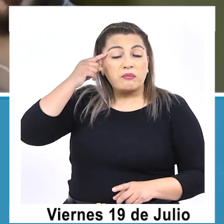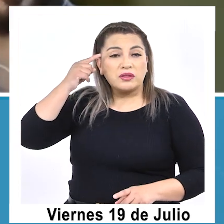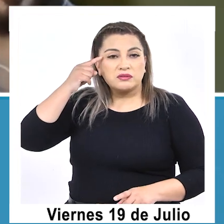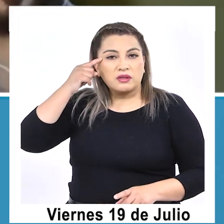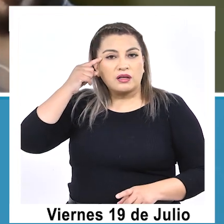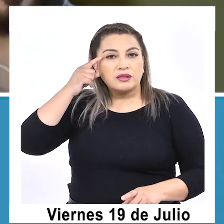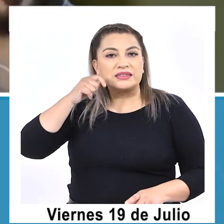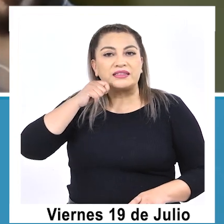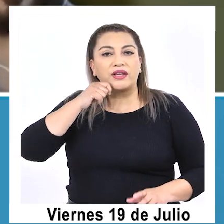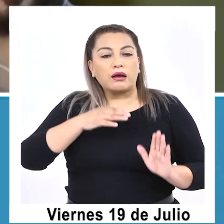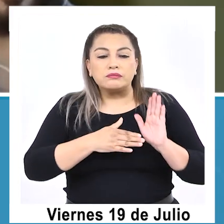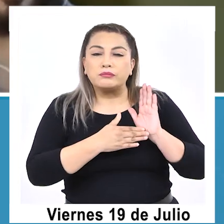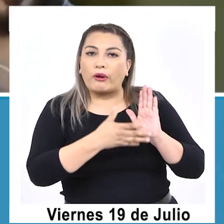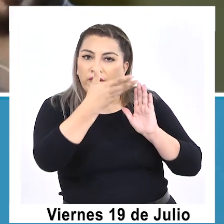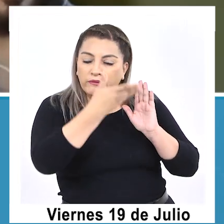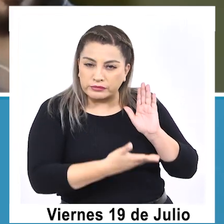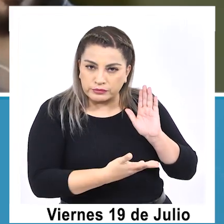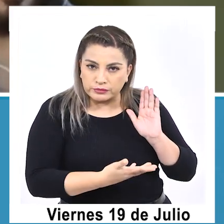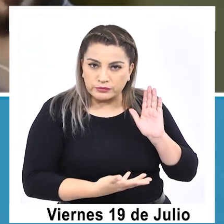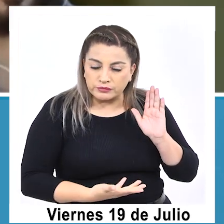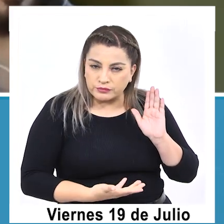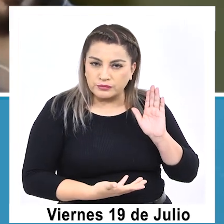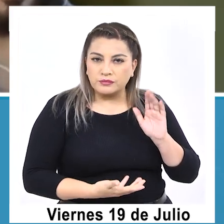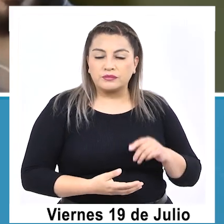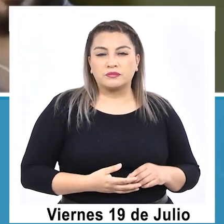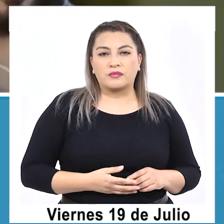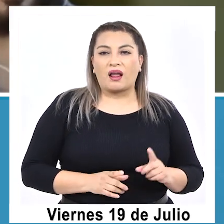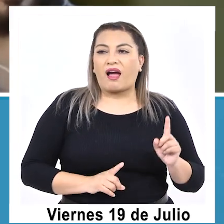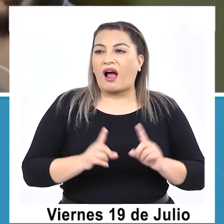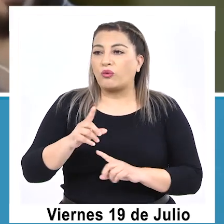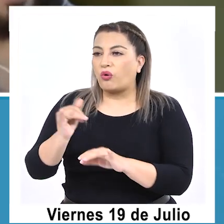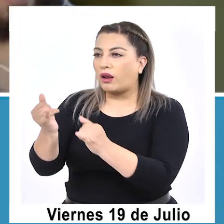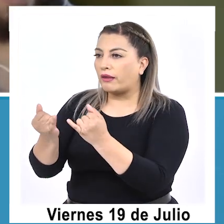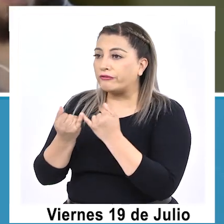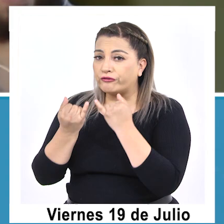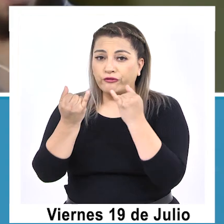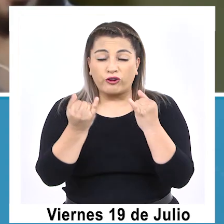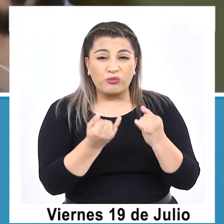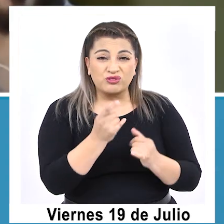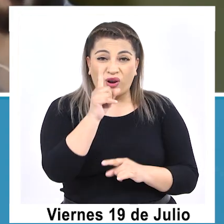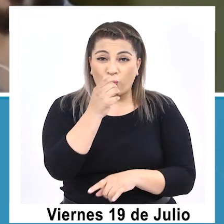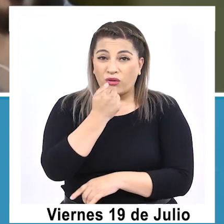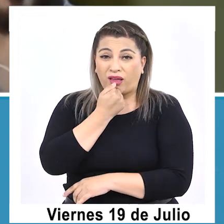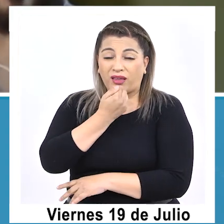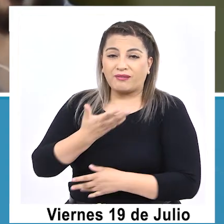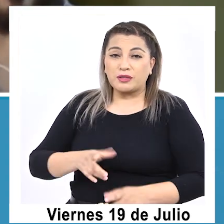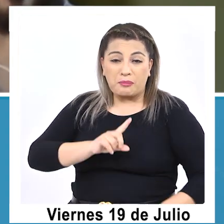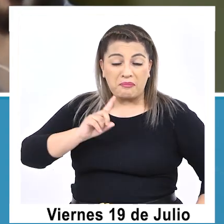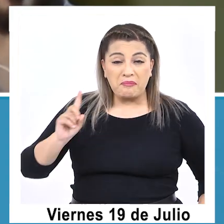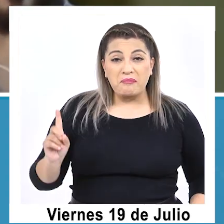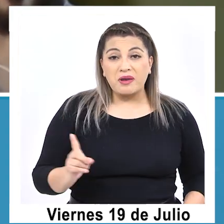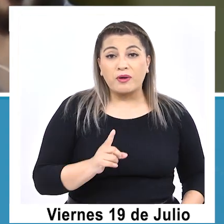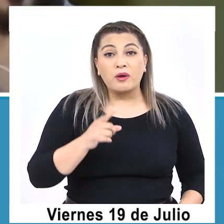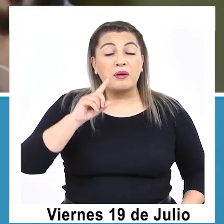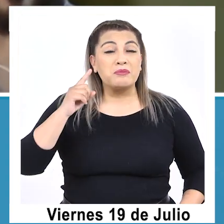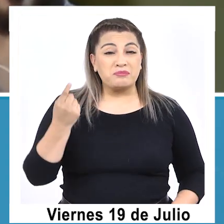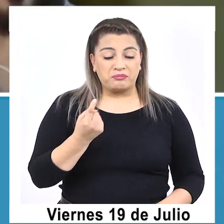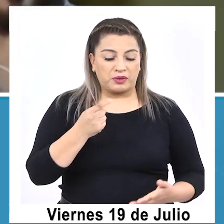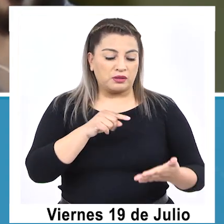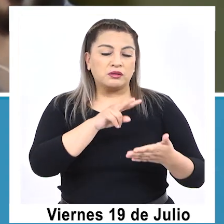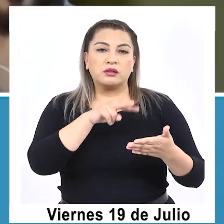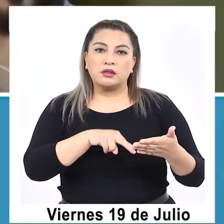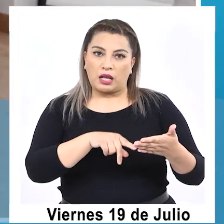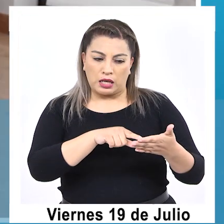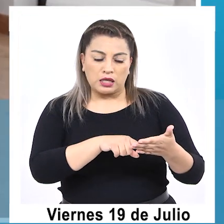dice la evidencia, porque hay muchos mensajes que quizá a veces son equívocos, pero lo principal es revisar qué dice